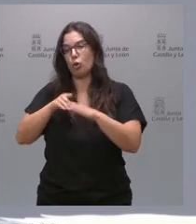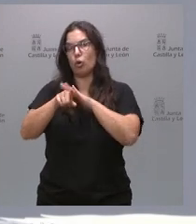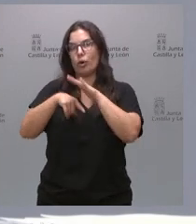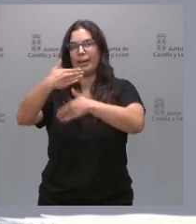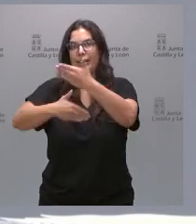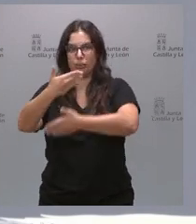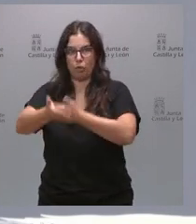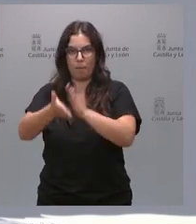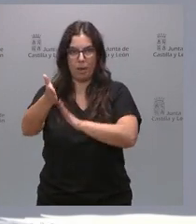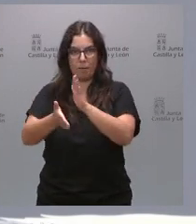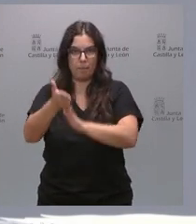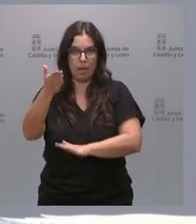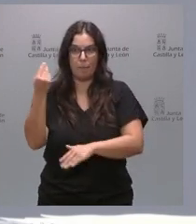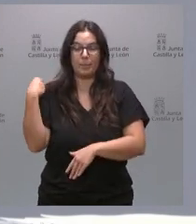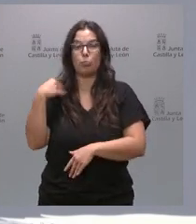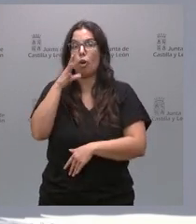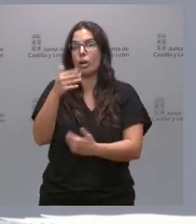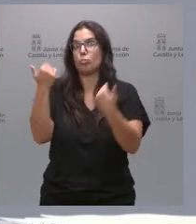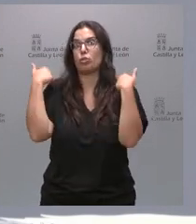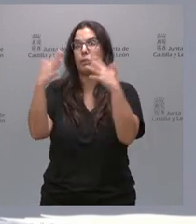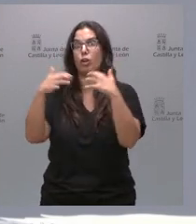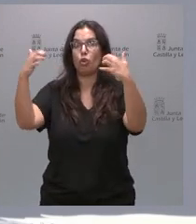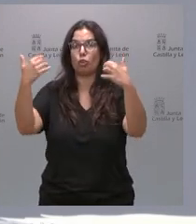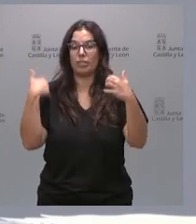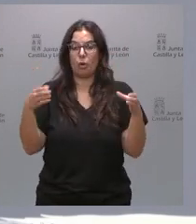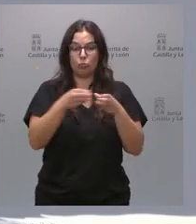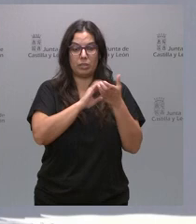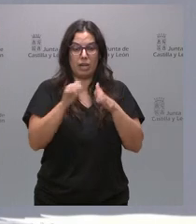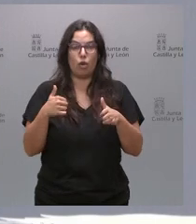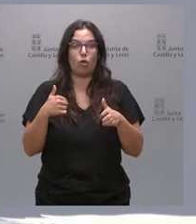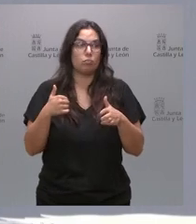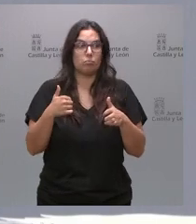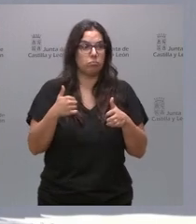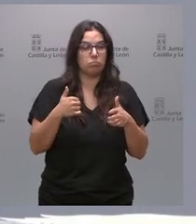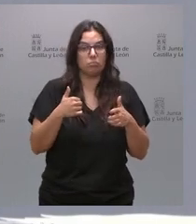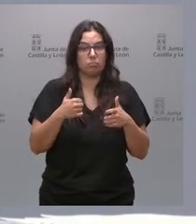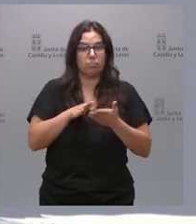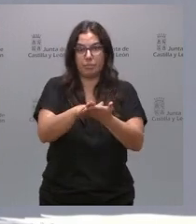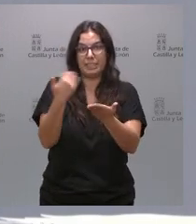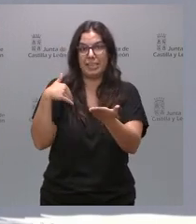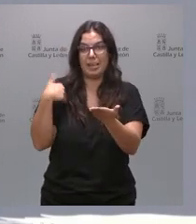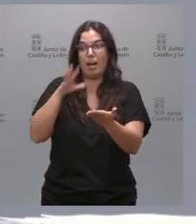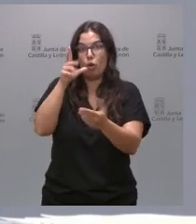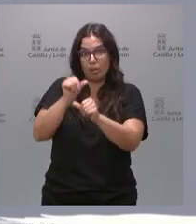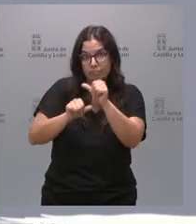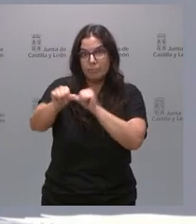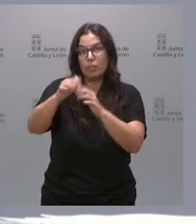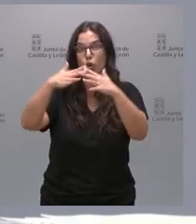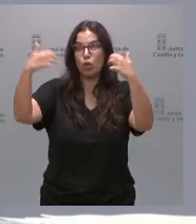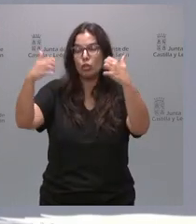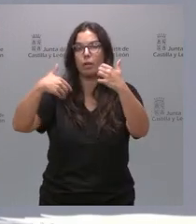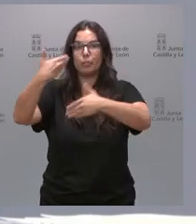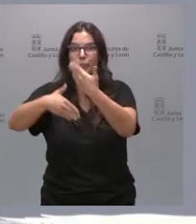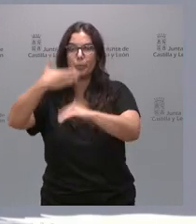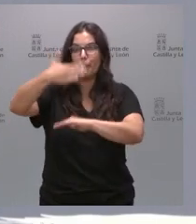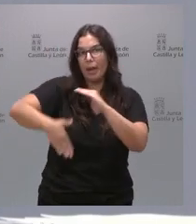parlamentaria Y corresponde Por tanto al propio parlamento no la junta de Castilla y león Ya pues la agilización o no de su tramitación parlamentaria y establecer Cuáles son los